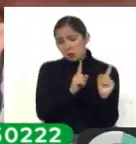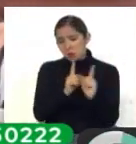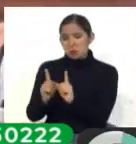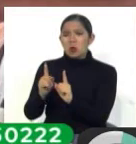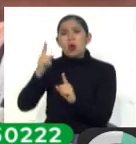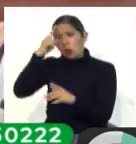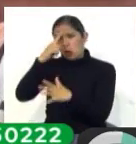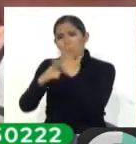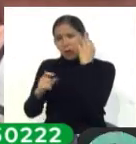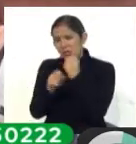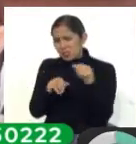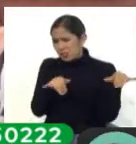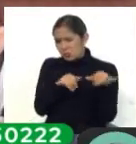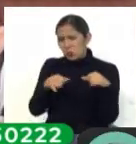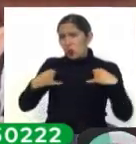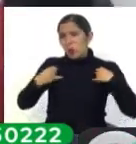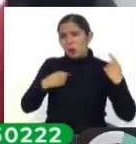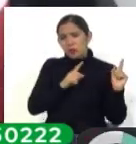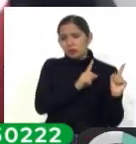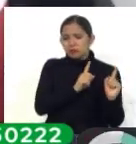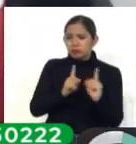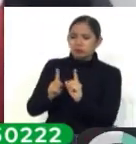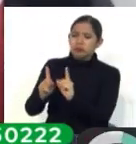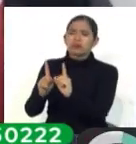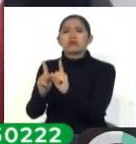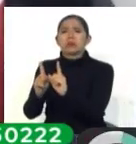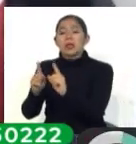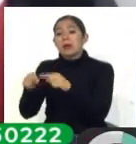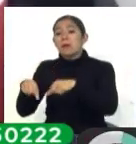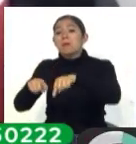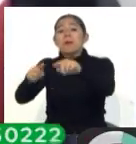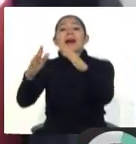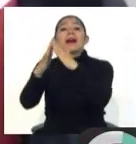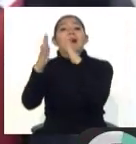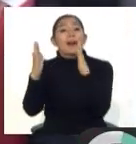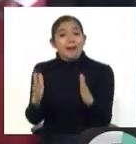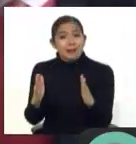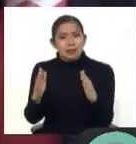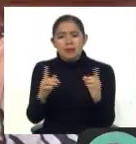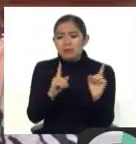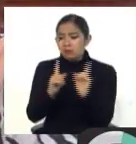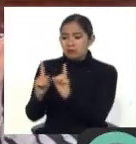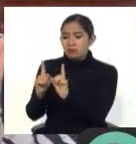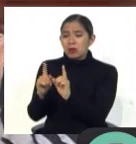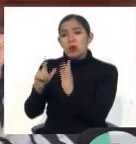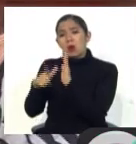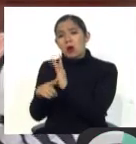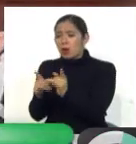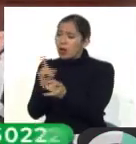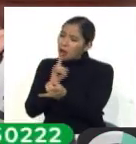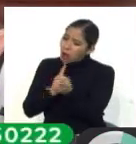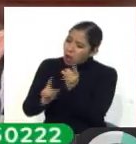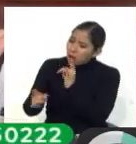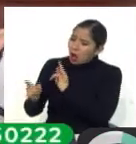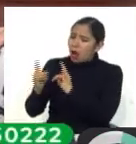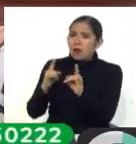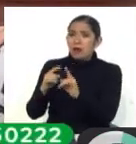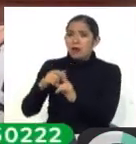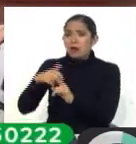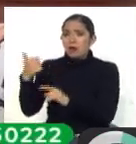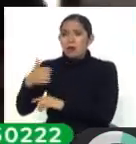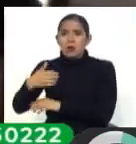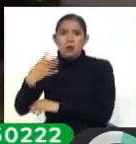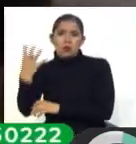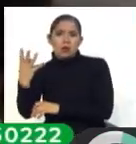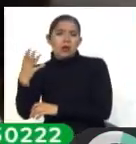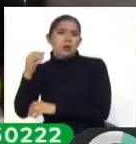además era otro adolescente, poder ir a recogerlo y llevarlo a su domicilio. Sin embargo, se ponen a compartir bebidas alcohólicas, hay cuatro sujetos mayores